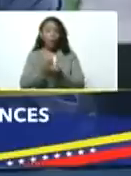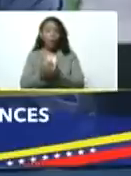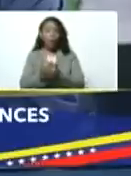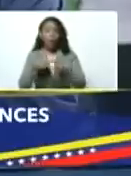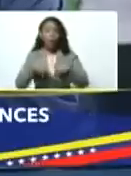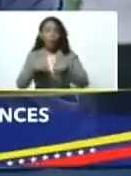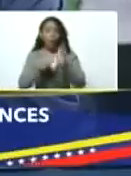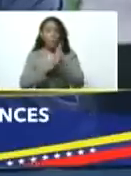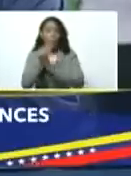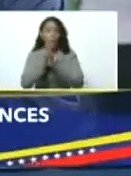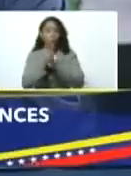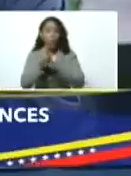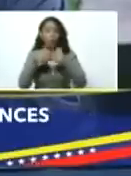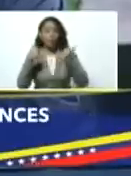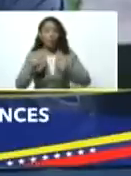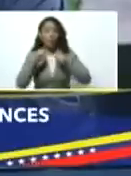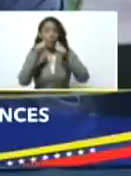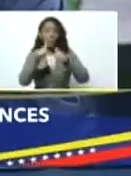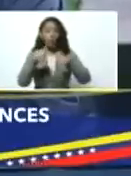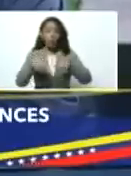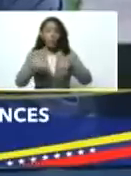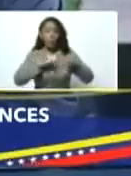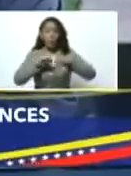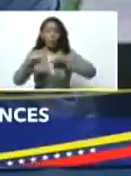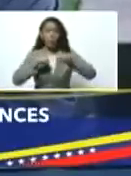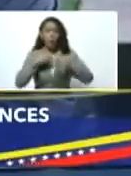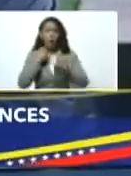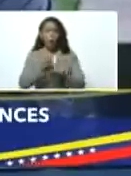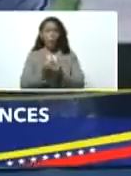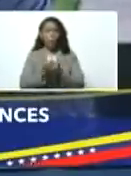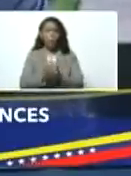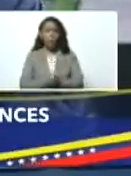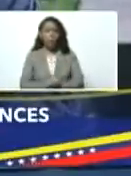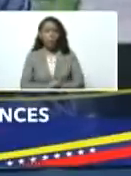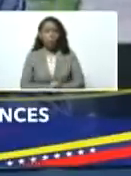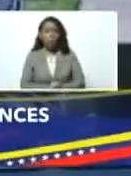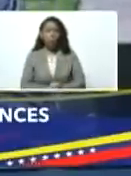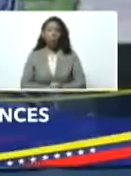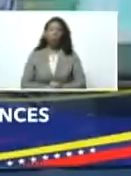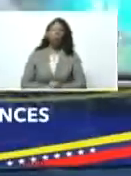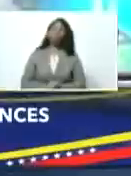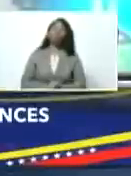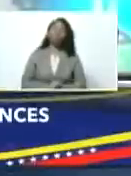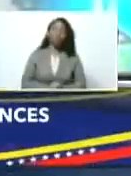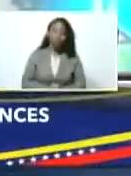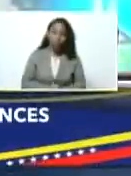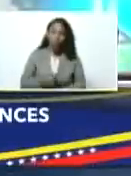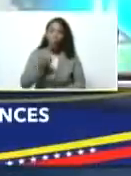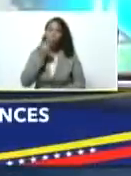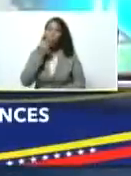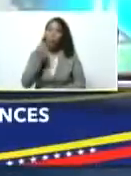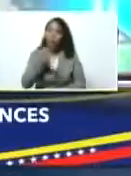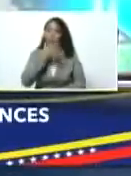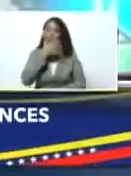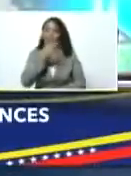del emprendedor, que está arrancando en esta dinámica económica. Correcto, bueno,